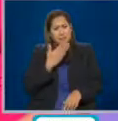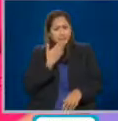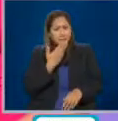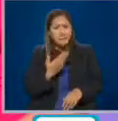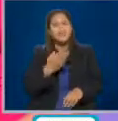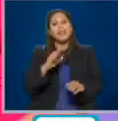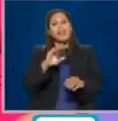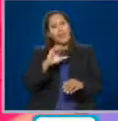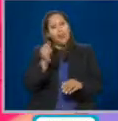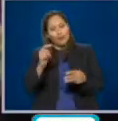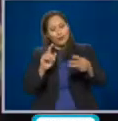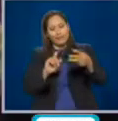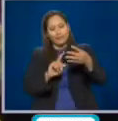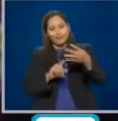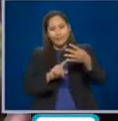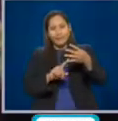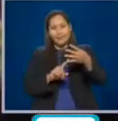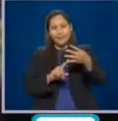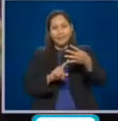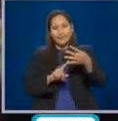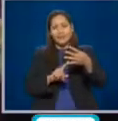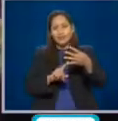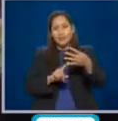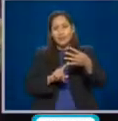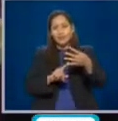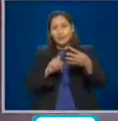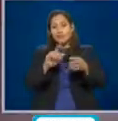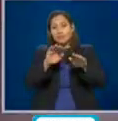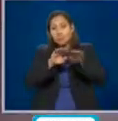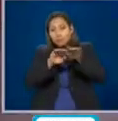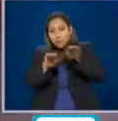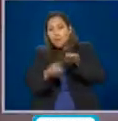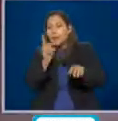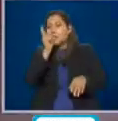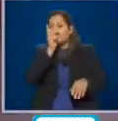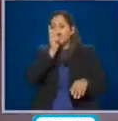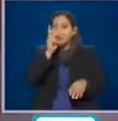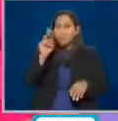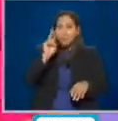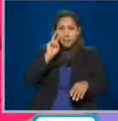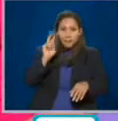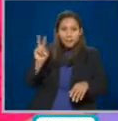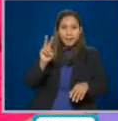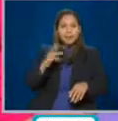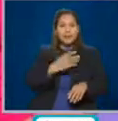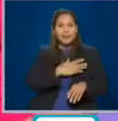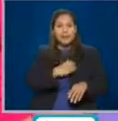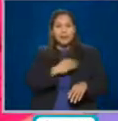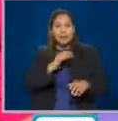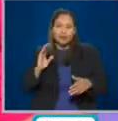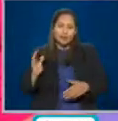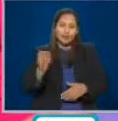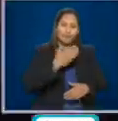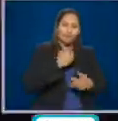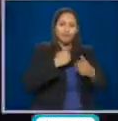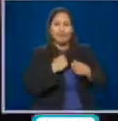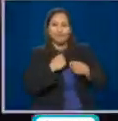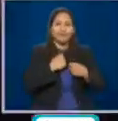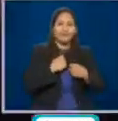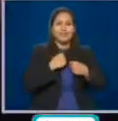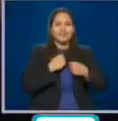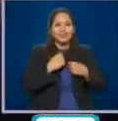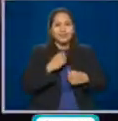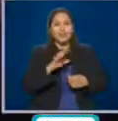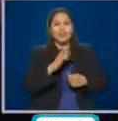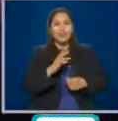Y está la otra parte, ¿no? Que es la realmente asumida, aquellos papás que vemos enrebosados hijos con el hijo, Sí. ¿no? Está padrísimo que si pudieran